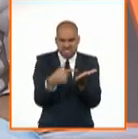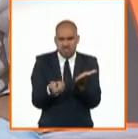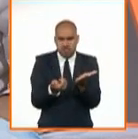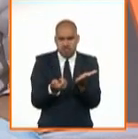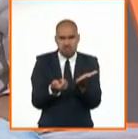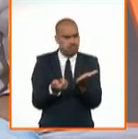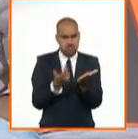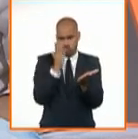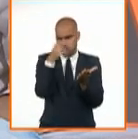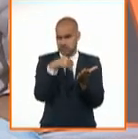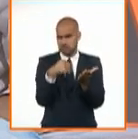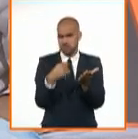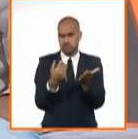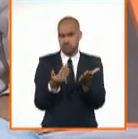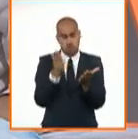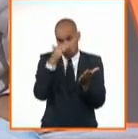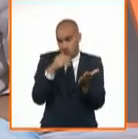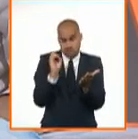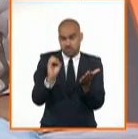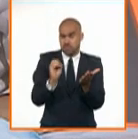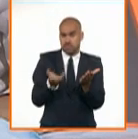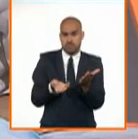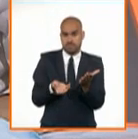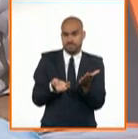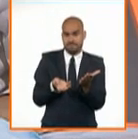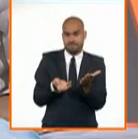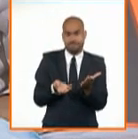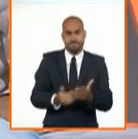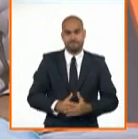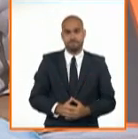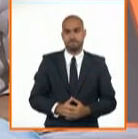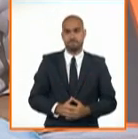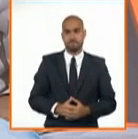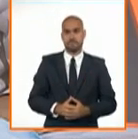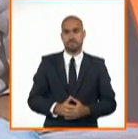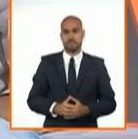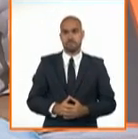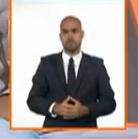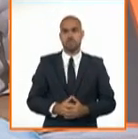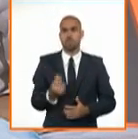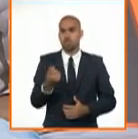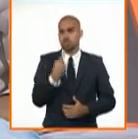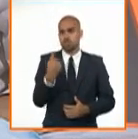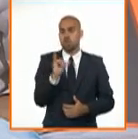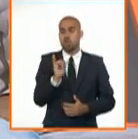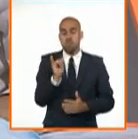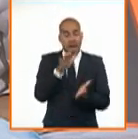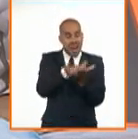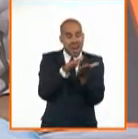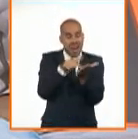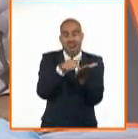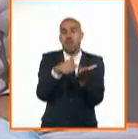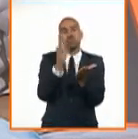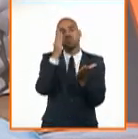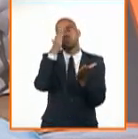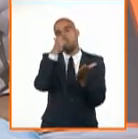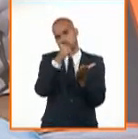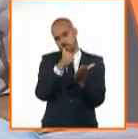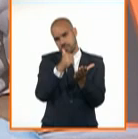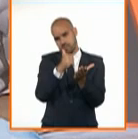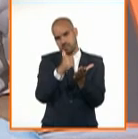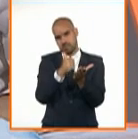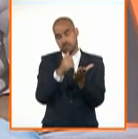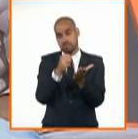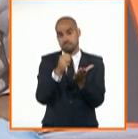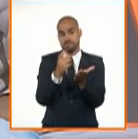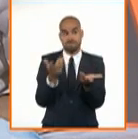con esa con esa potencia disponible prácticamente estamos trabajando singles sep y muchas veces estamos trabajando es decir